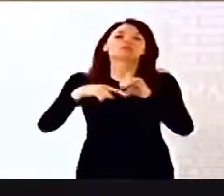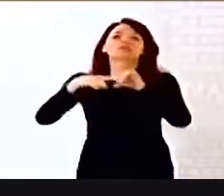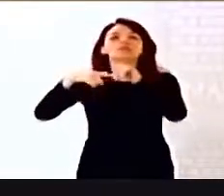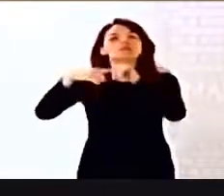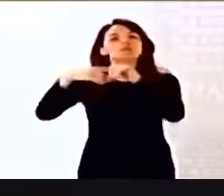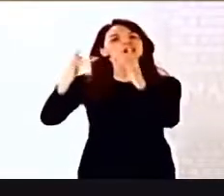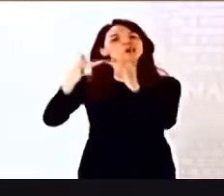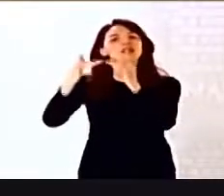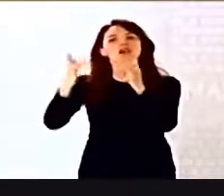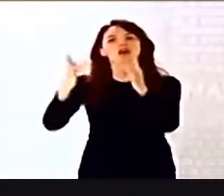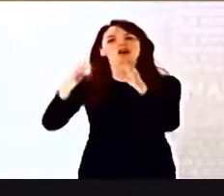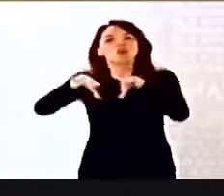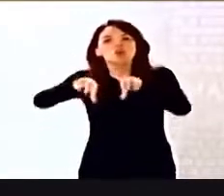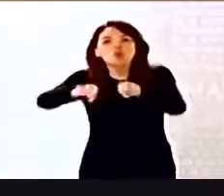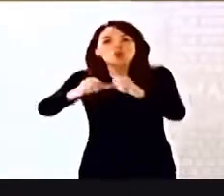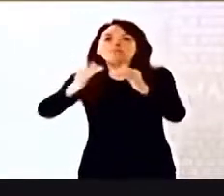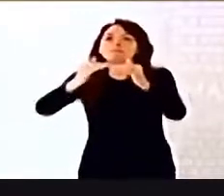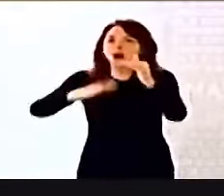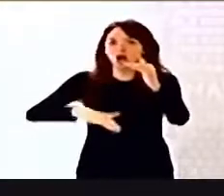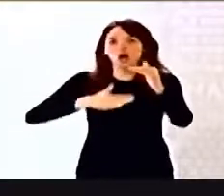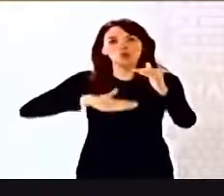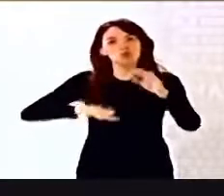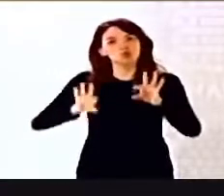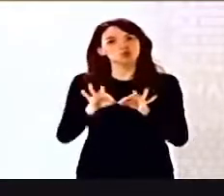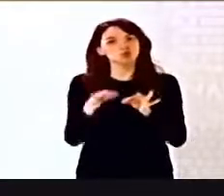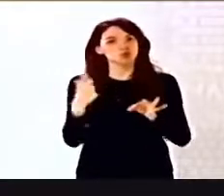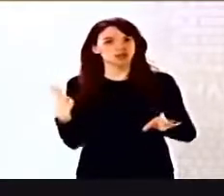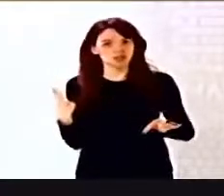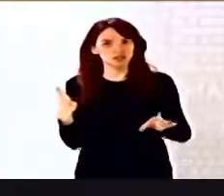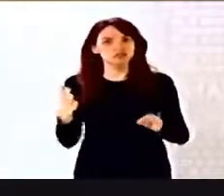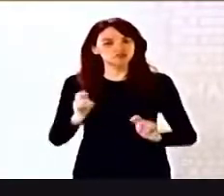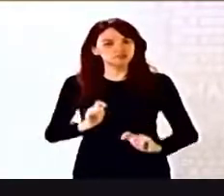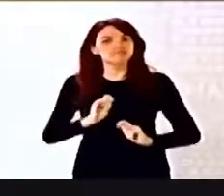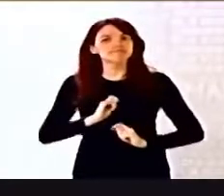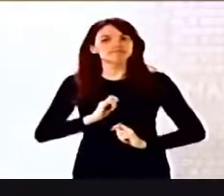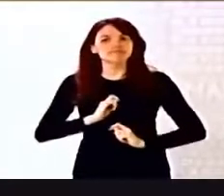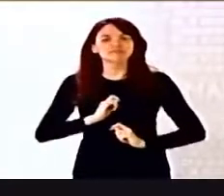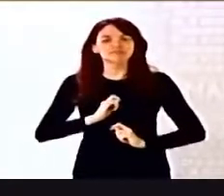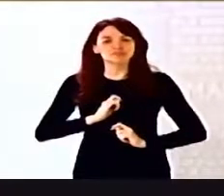baja, afortunadamente, y eso lo que nos da son